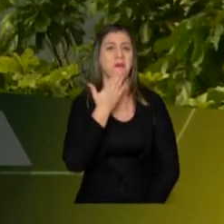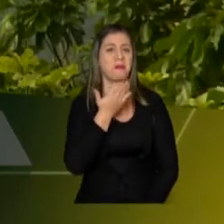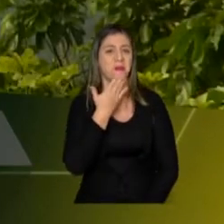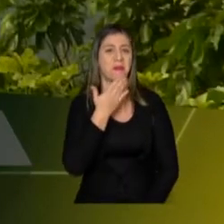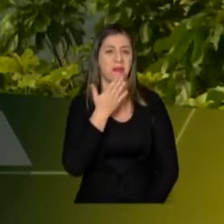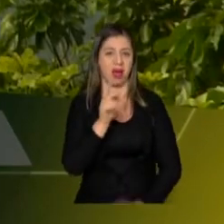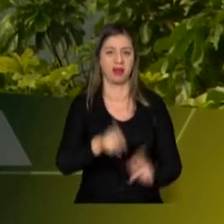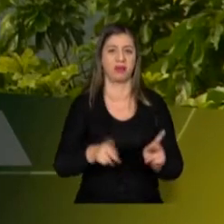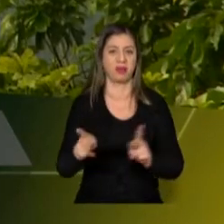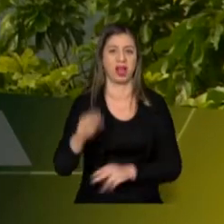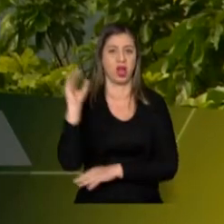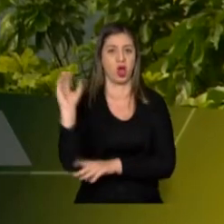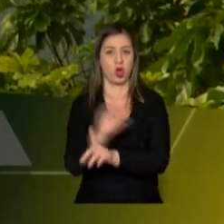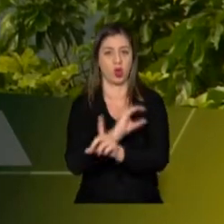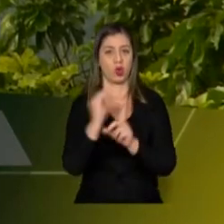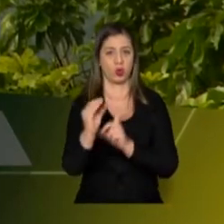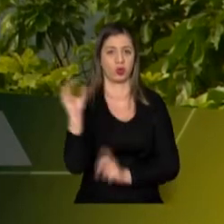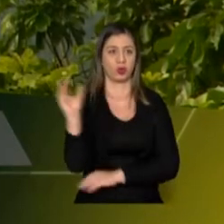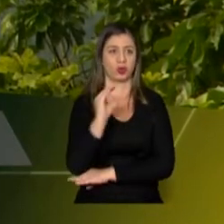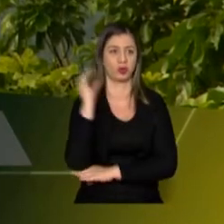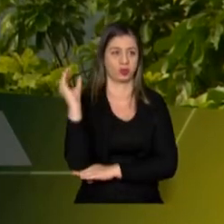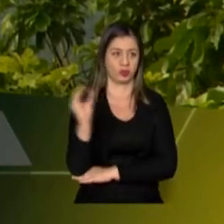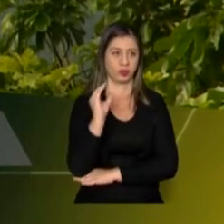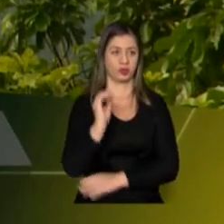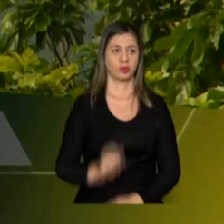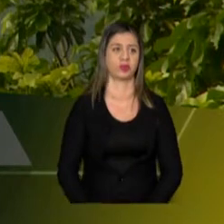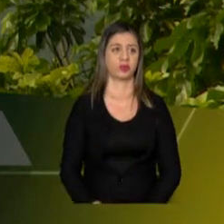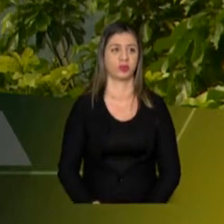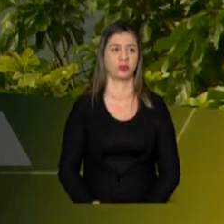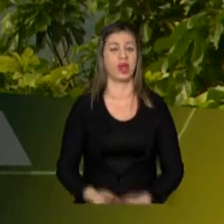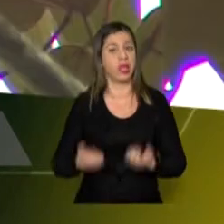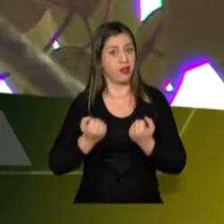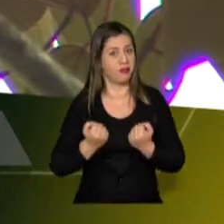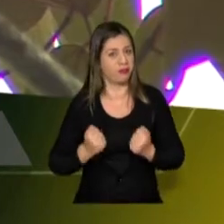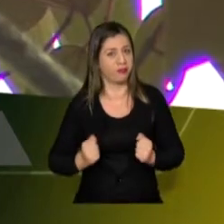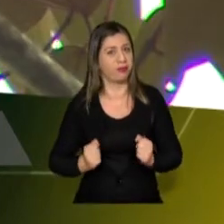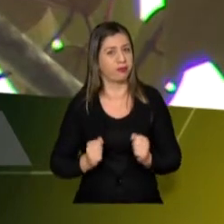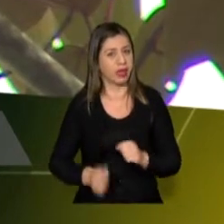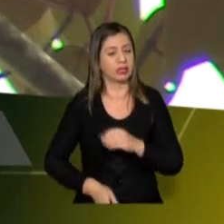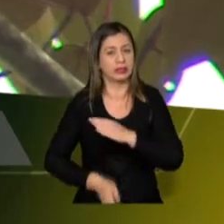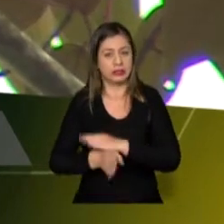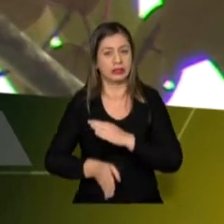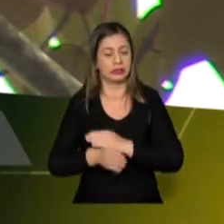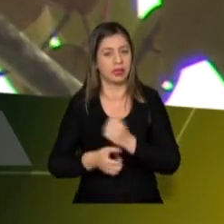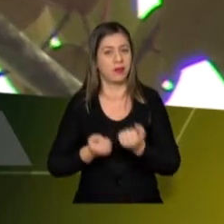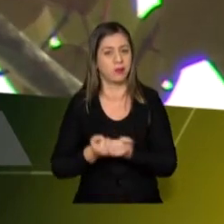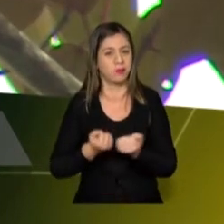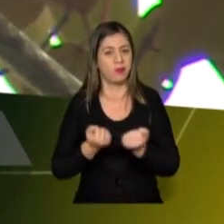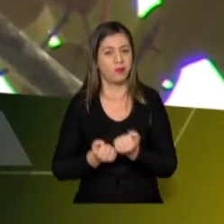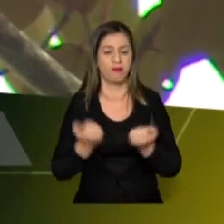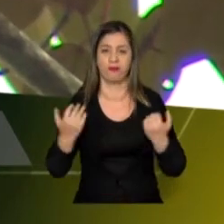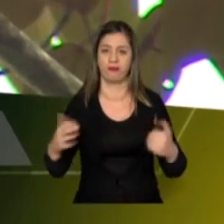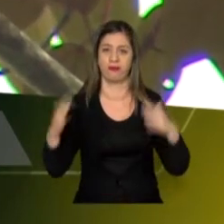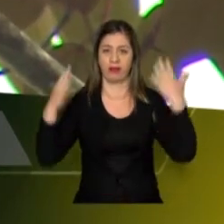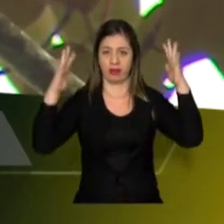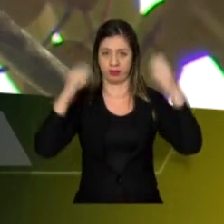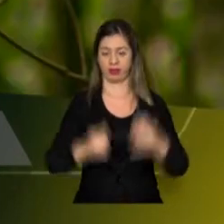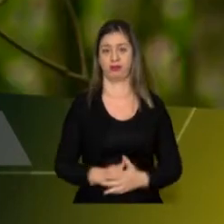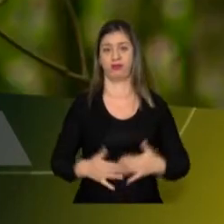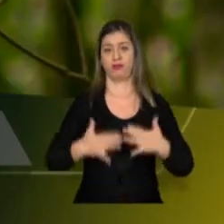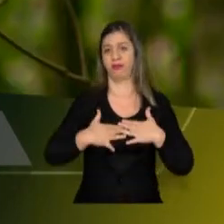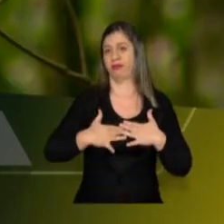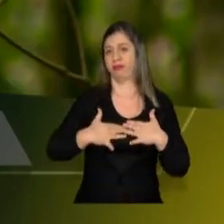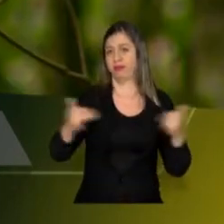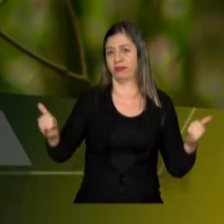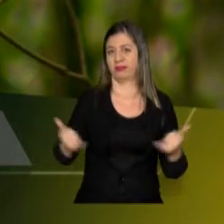para mí también. Definitivamente hay que hacer este, digamos, este esfuerzo por seguir apoyando esta feria, que estamos felices. Y ahorita